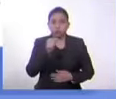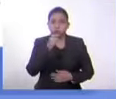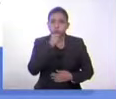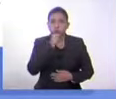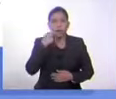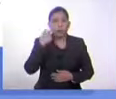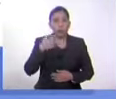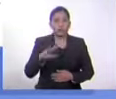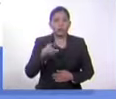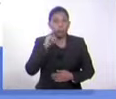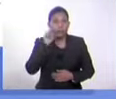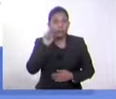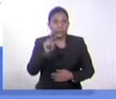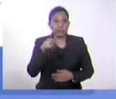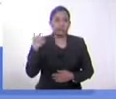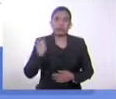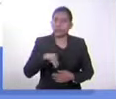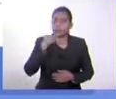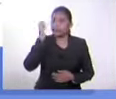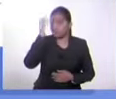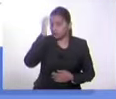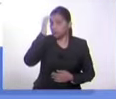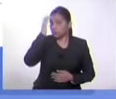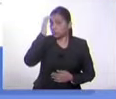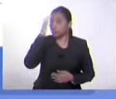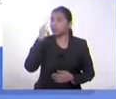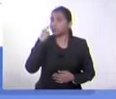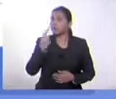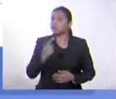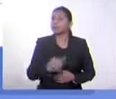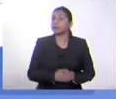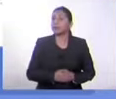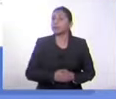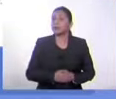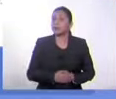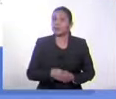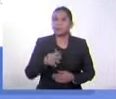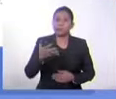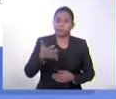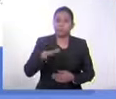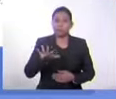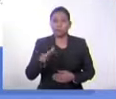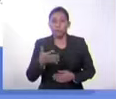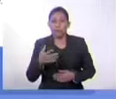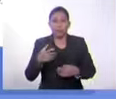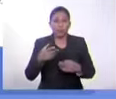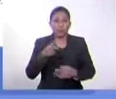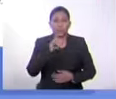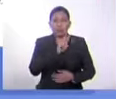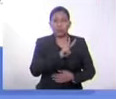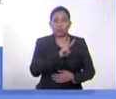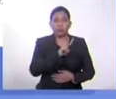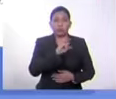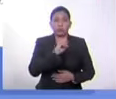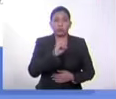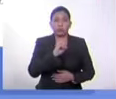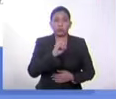ejemplo, fíjate que es muy alarmante. Tenemos, ¿verdad?, que entre los años del 2013